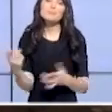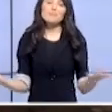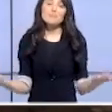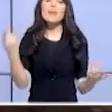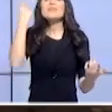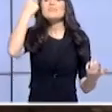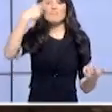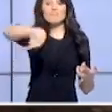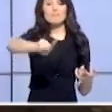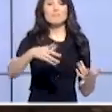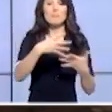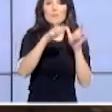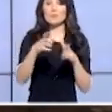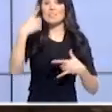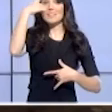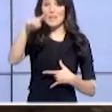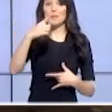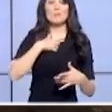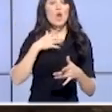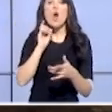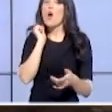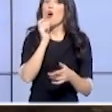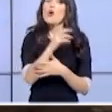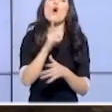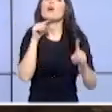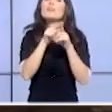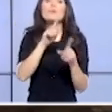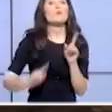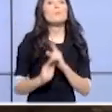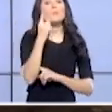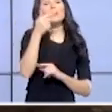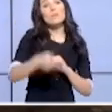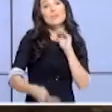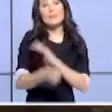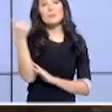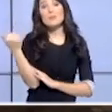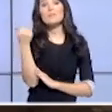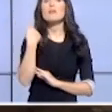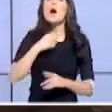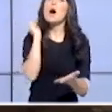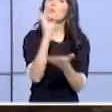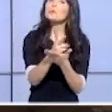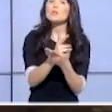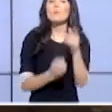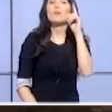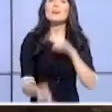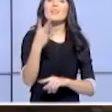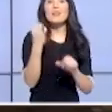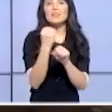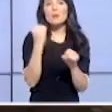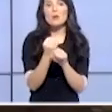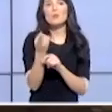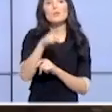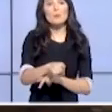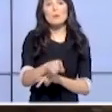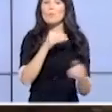empleo saben que mi principal objetivo siempre ha sido apostar por la prosperidad de nuestra región y por la creación de